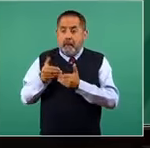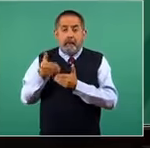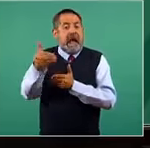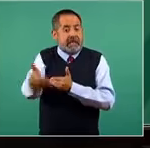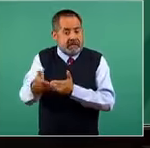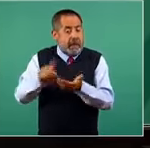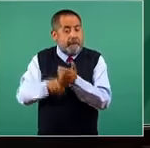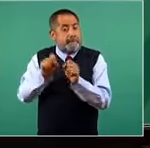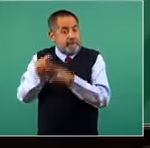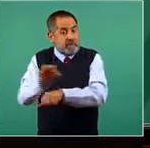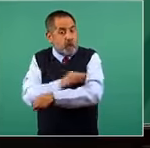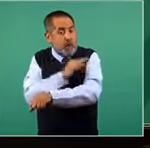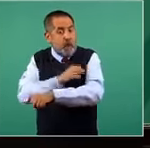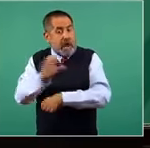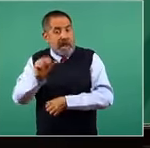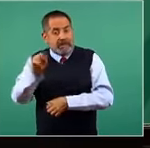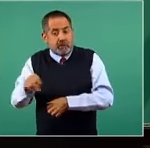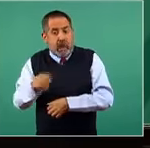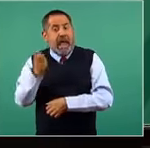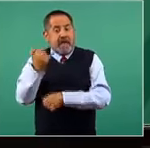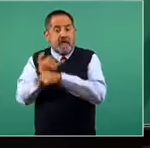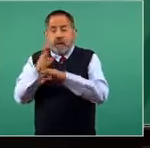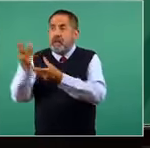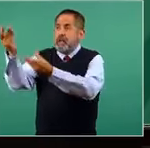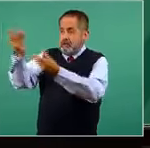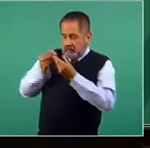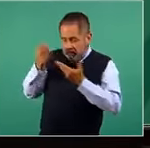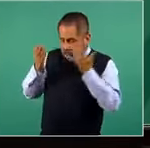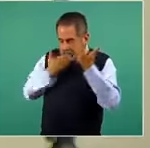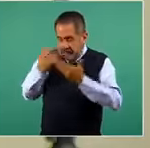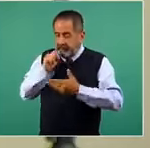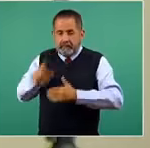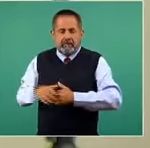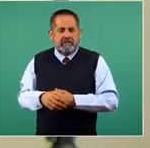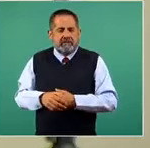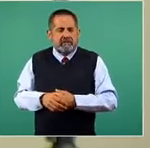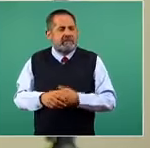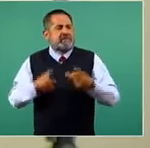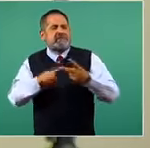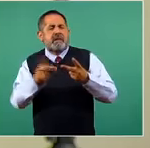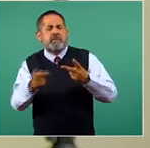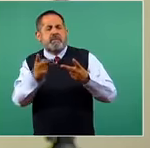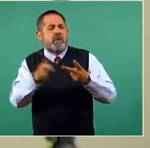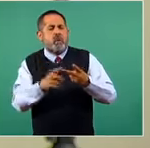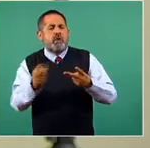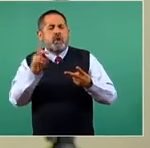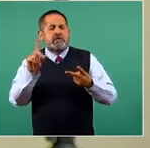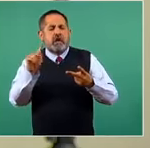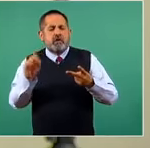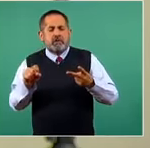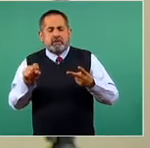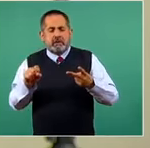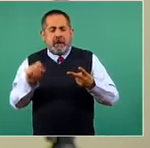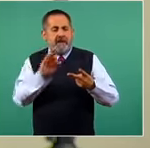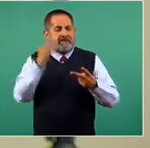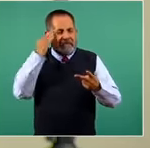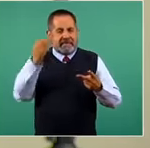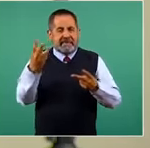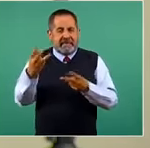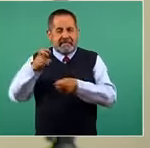la propia vacuna CanSino, y esa información también fue revisada. Y la segunda pregunta era, ¿con cuántos datos de la fase 3